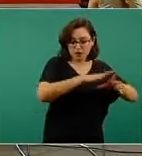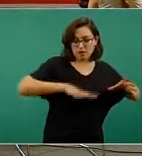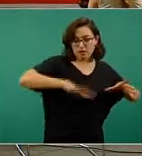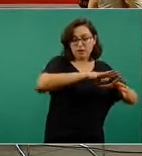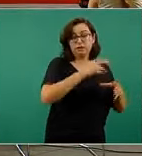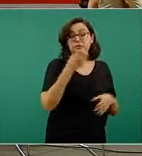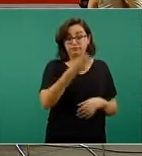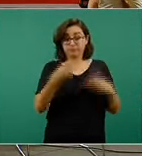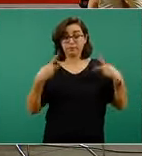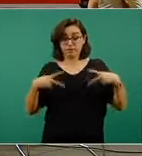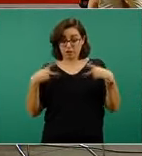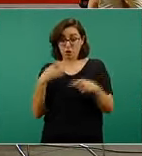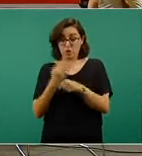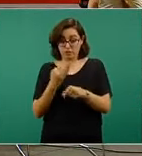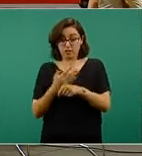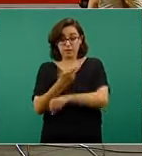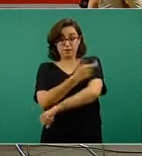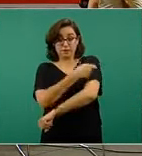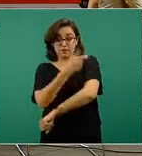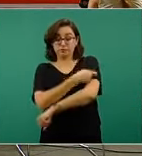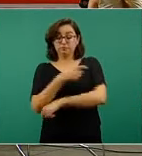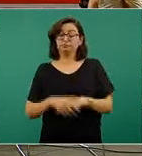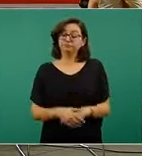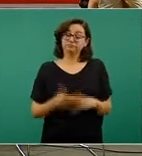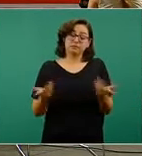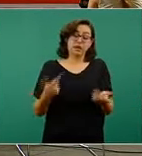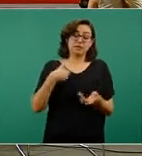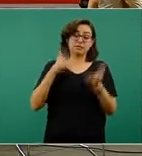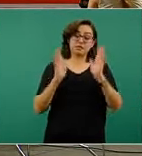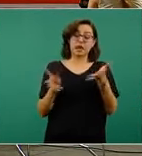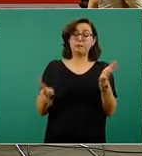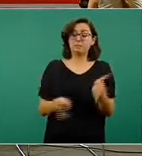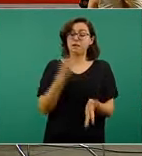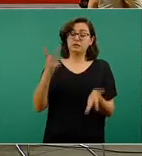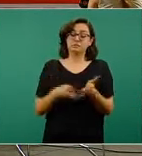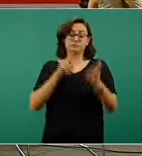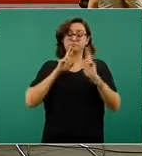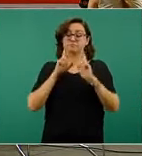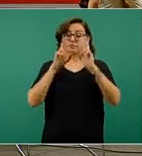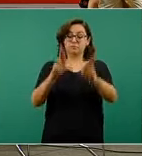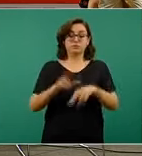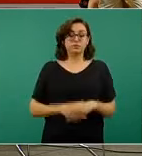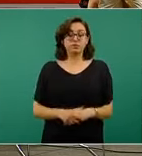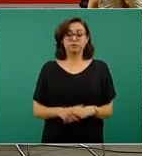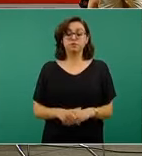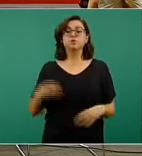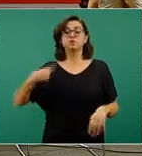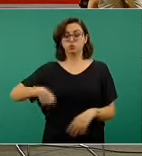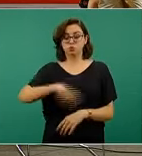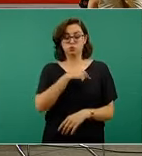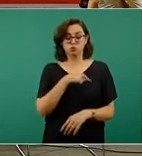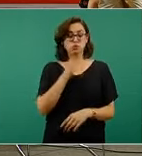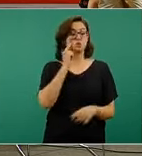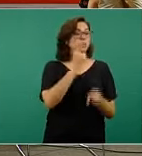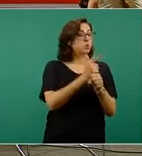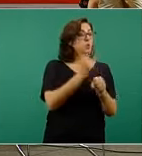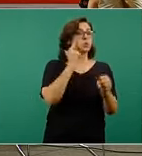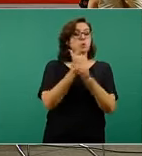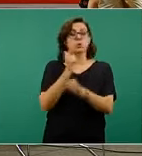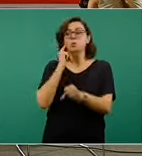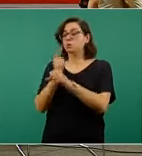debe ser vacunado en este momento? Y la respuesta es la misma, lo hemos dicho consistentemente, identificamos con